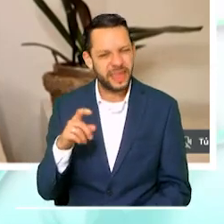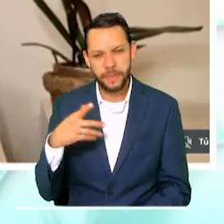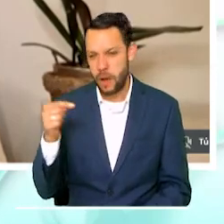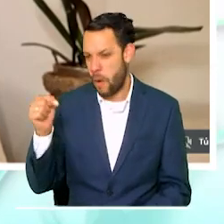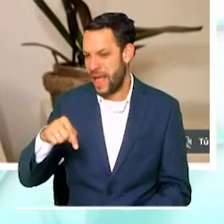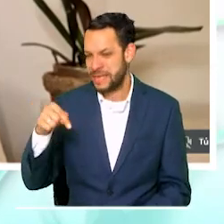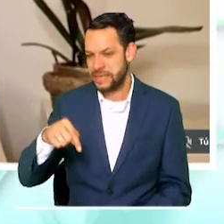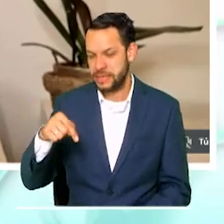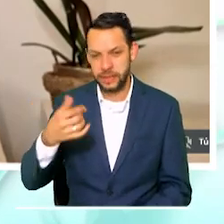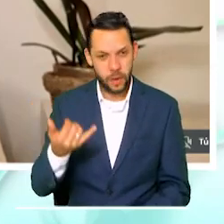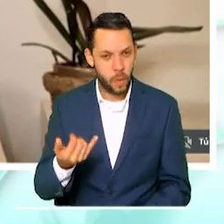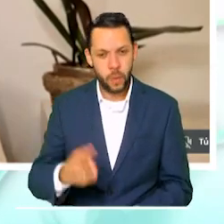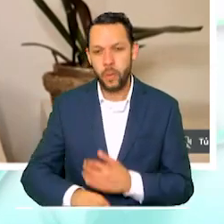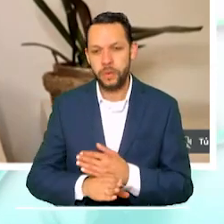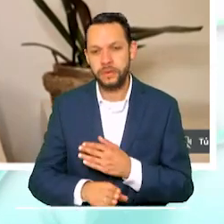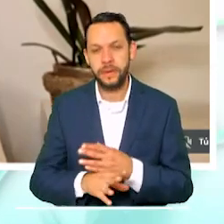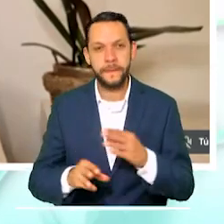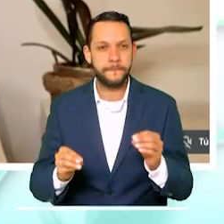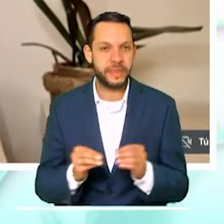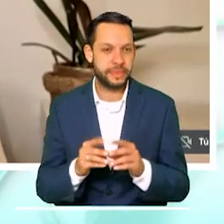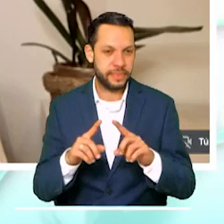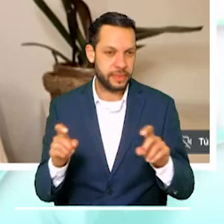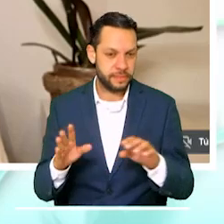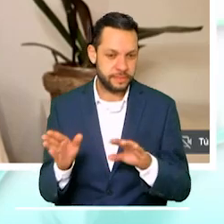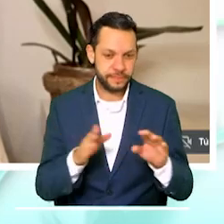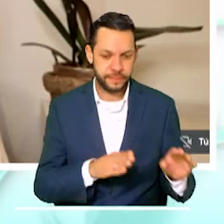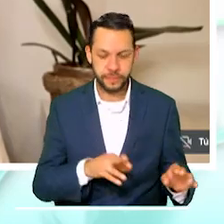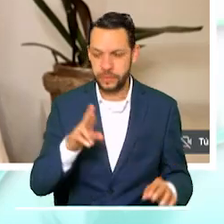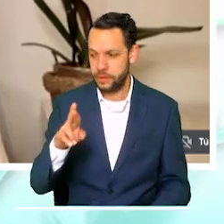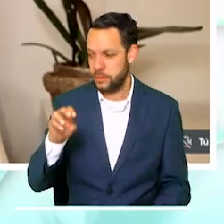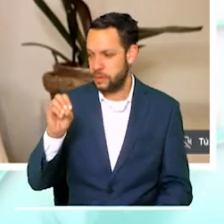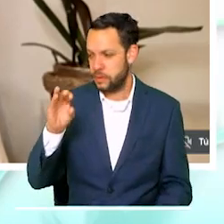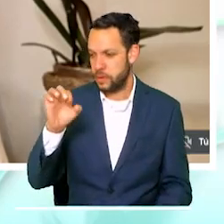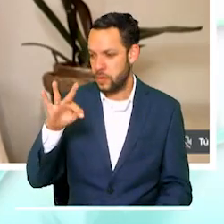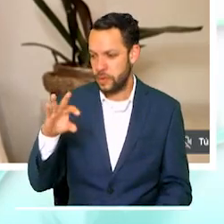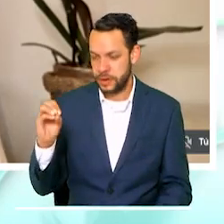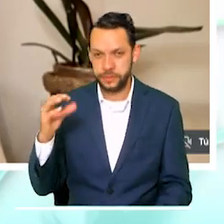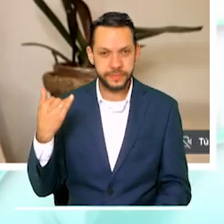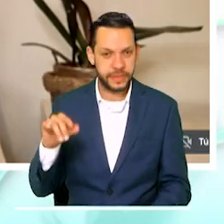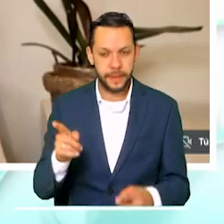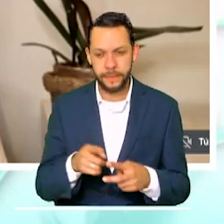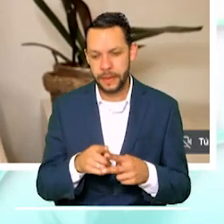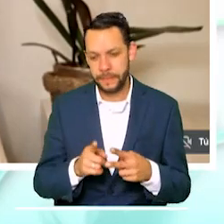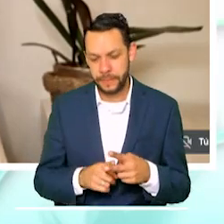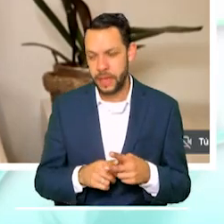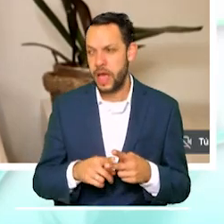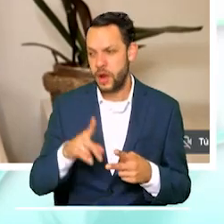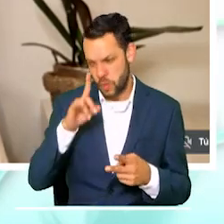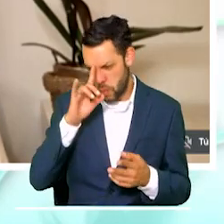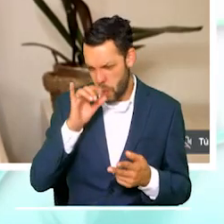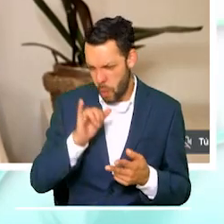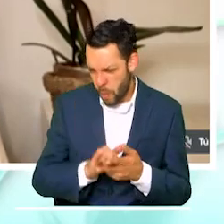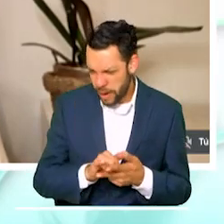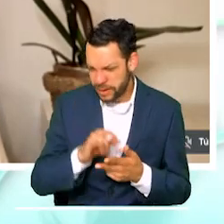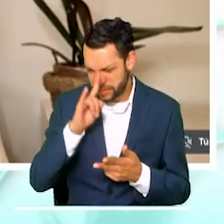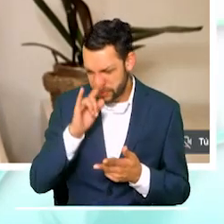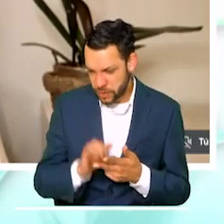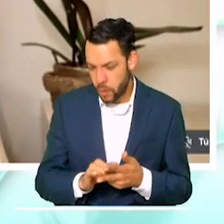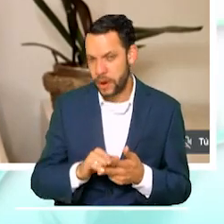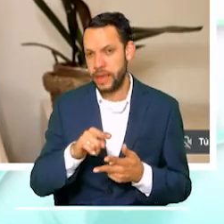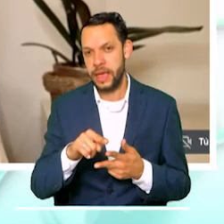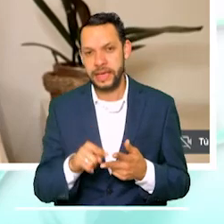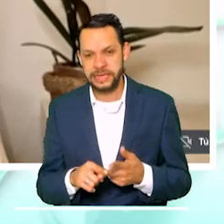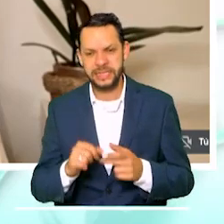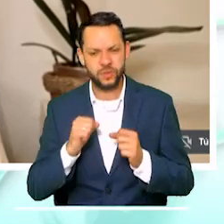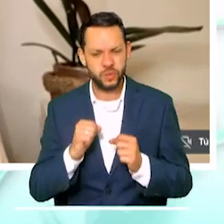y ahora. Entonces, Roberto, hablamos de los primeros dos puntos. La negación, la resistencia, ¿y